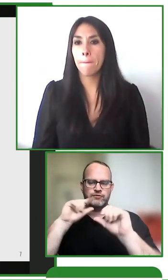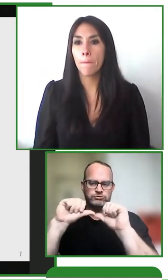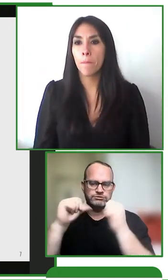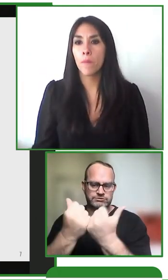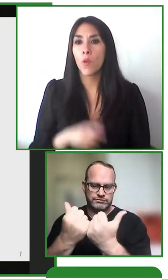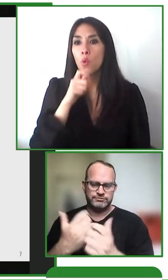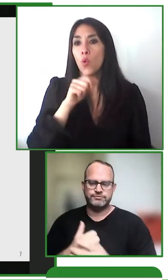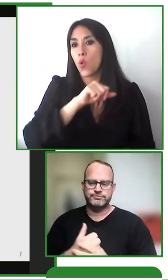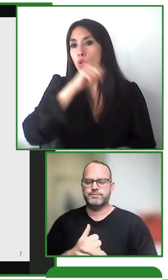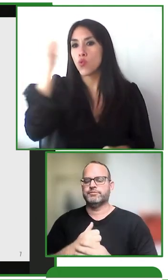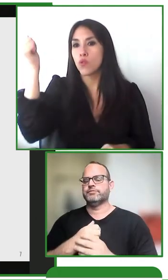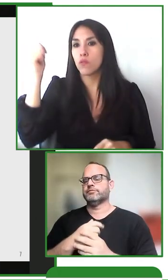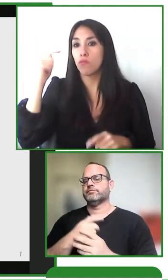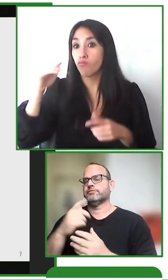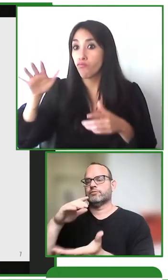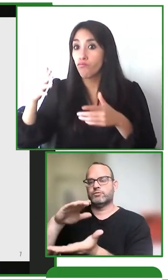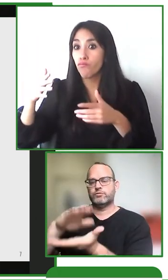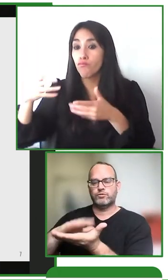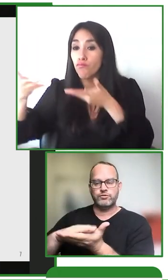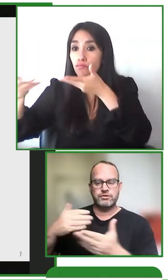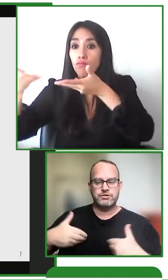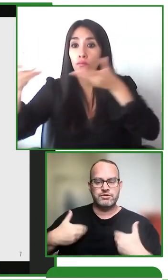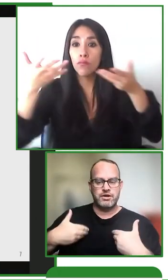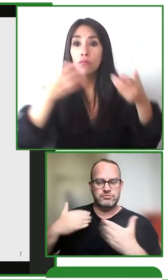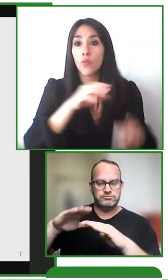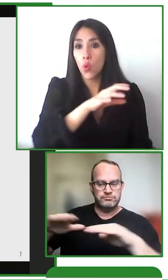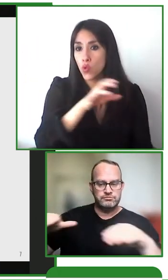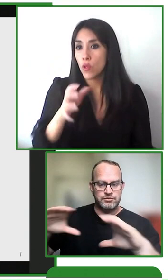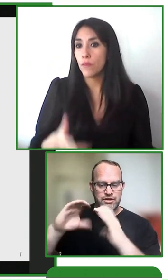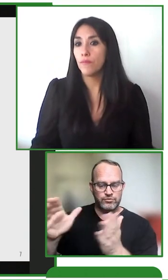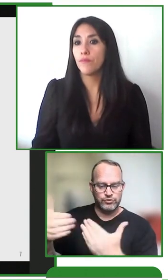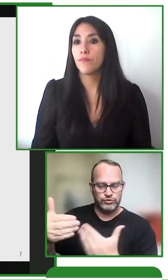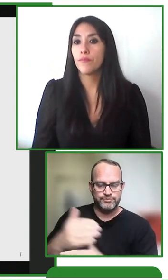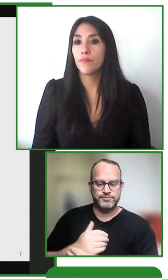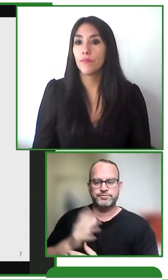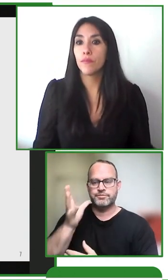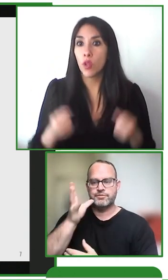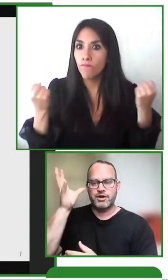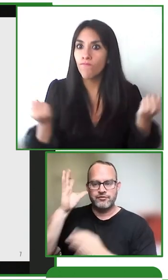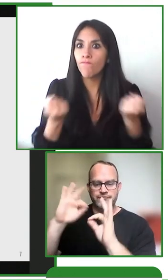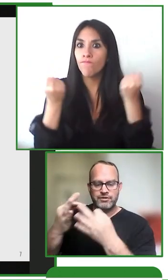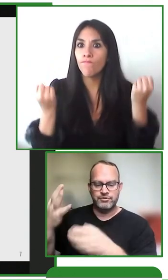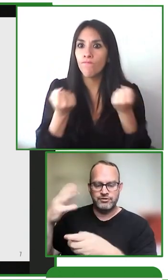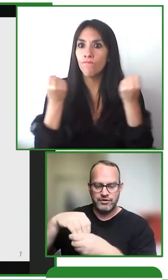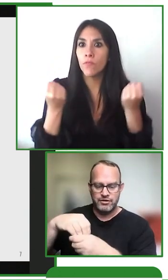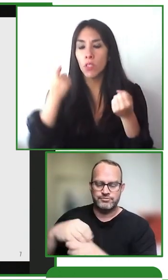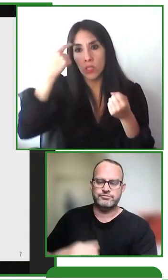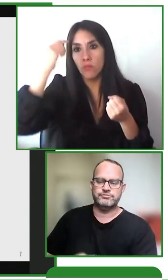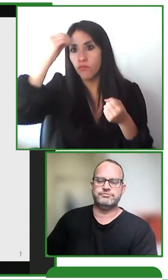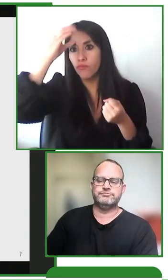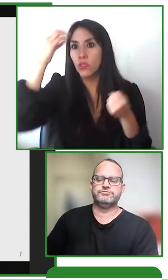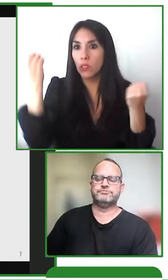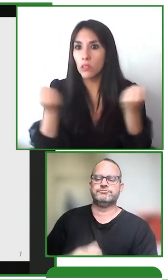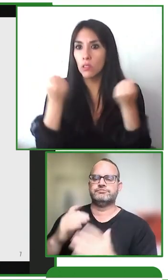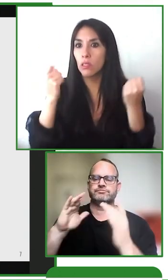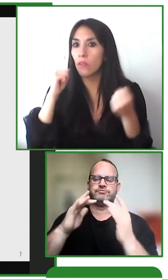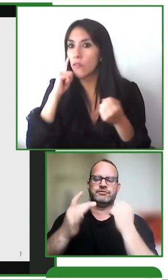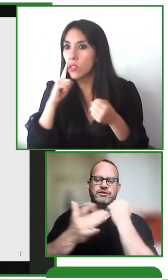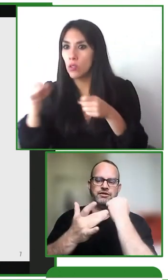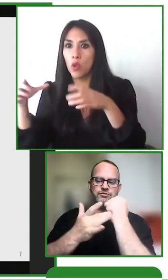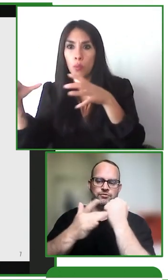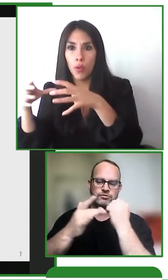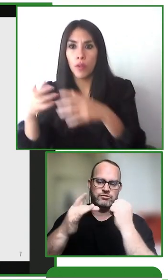poder fomentar la conciencia entre los la comunidad sorda. Queremos tener asociaciones